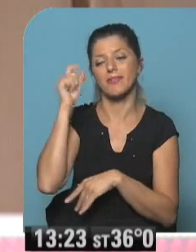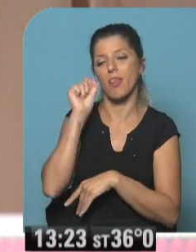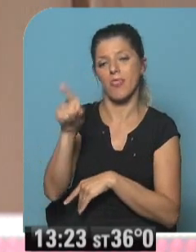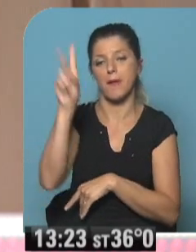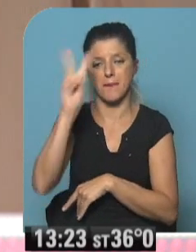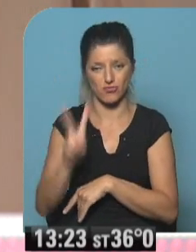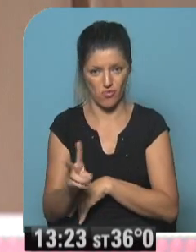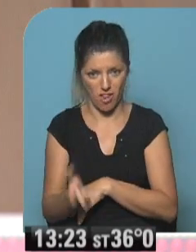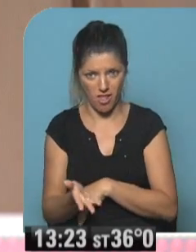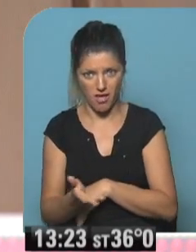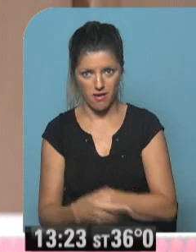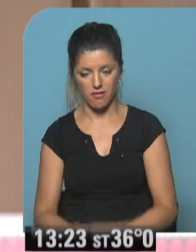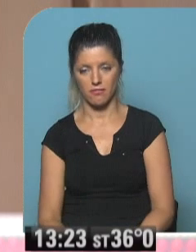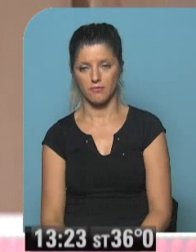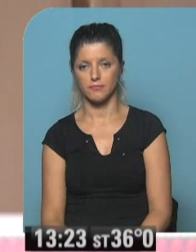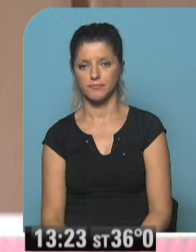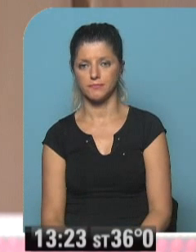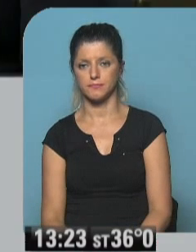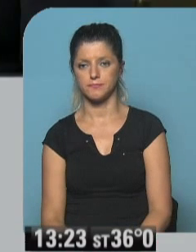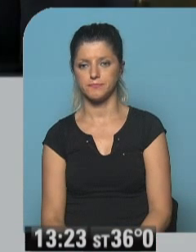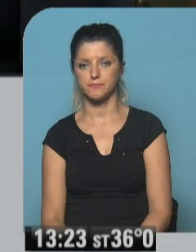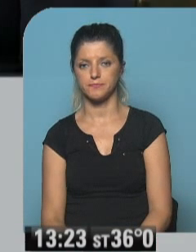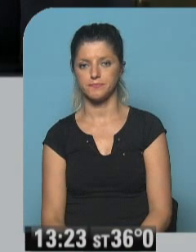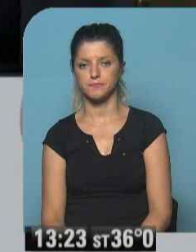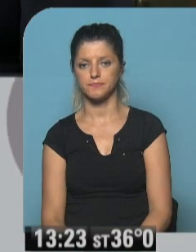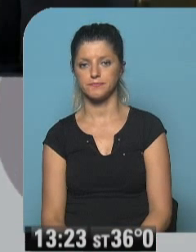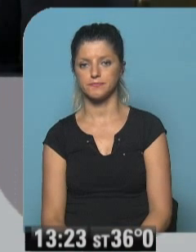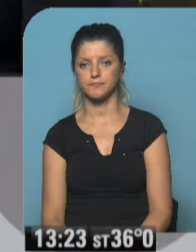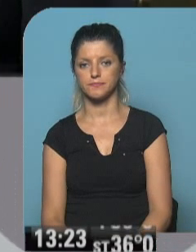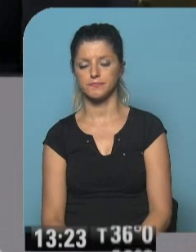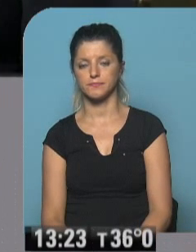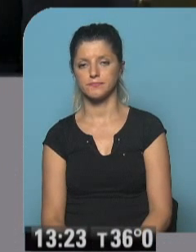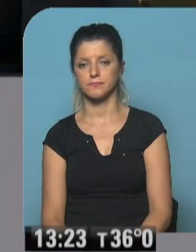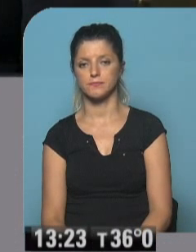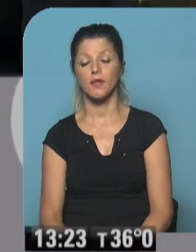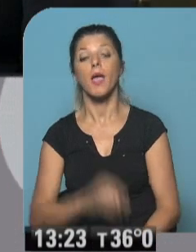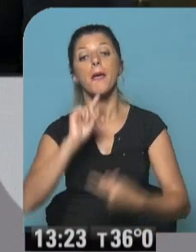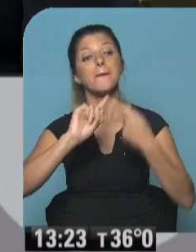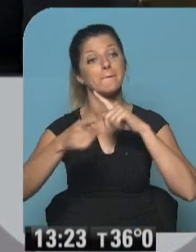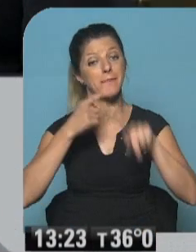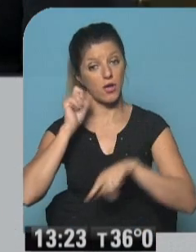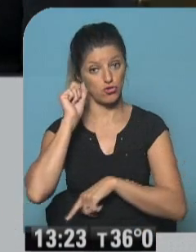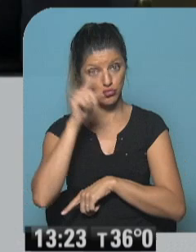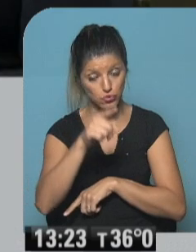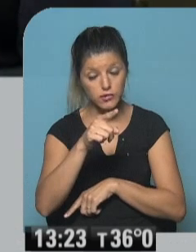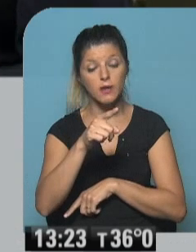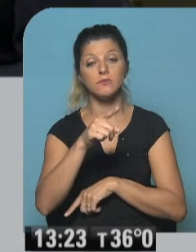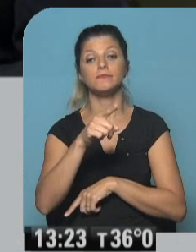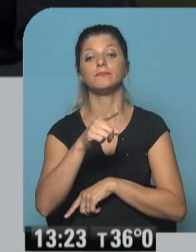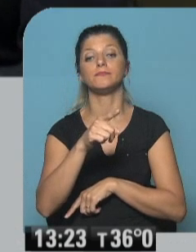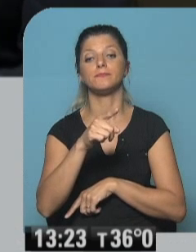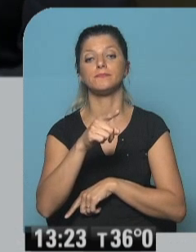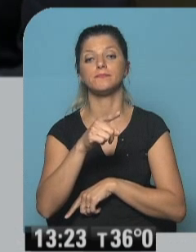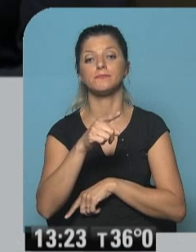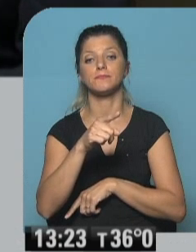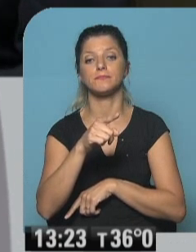régimen venezolano. Fíjate vos que la respuesta que da la canciller o la ministra de Relaciones Exteriores de Canadá,